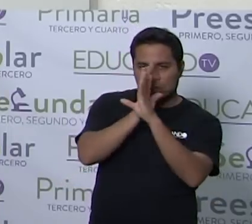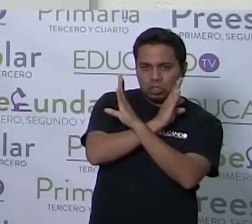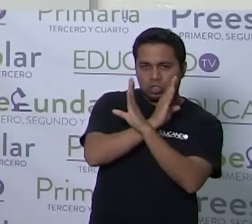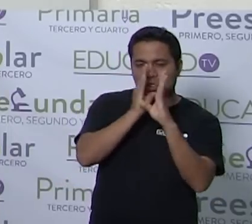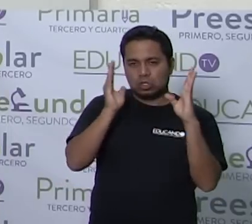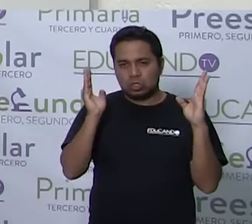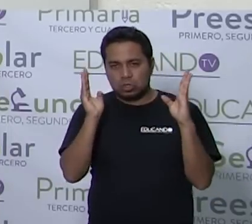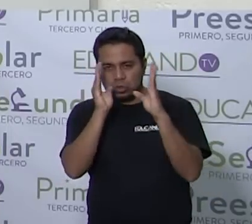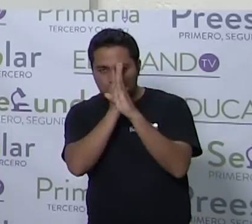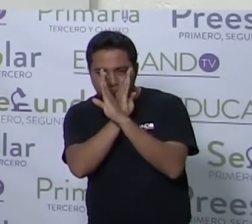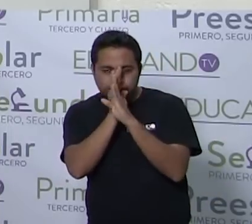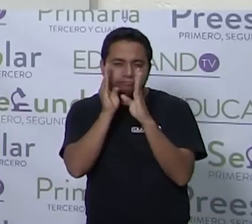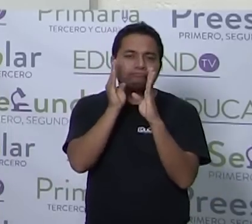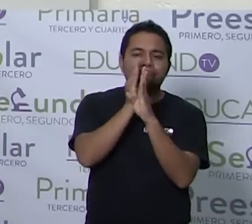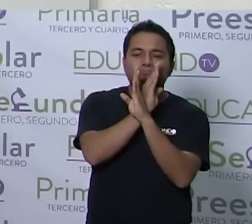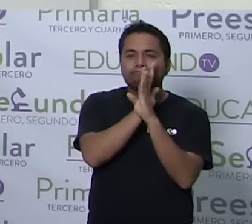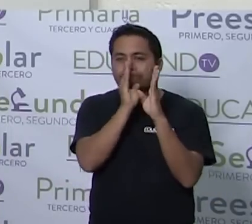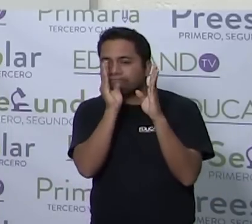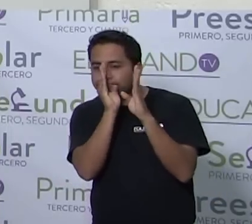acechando